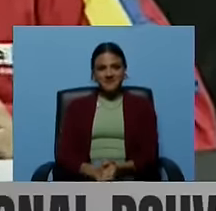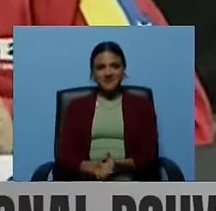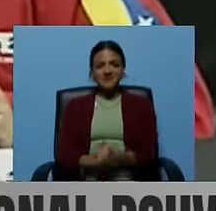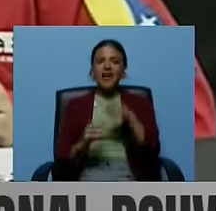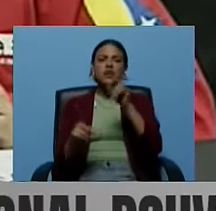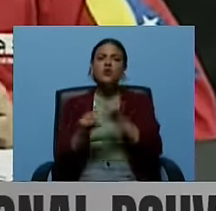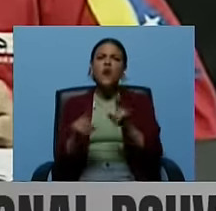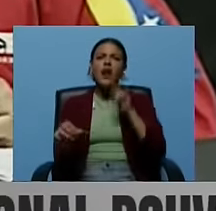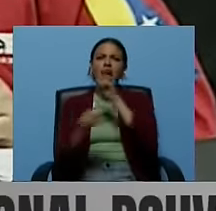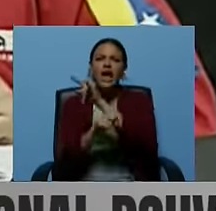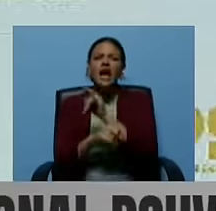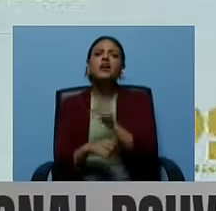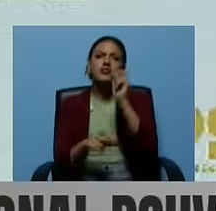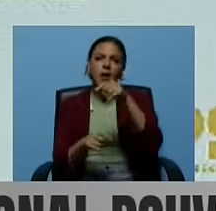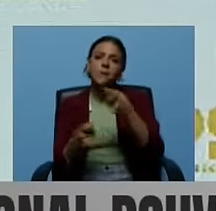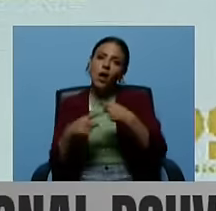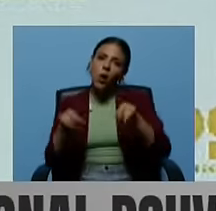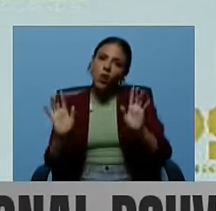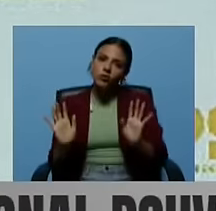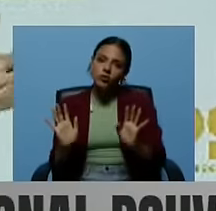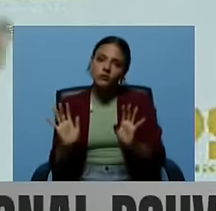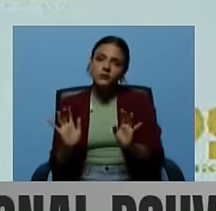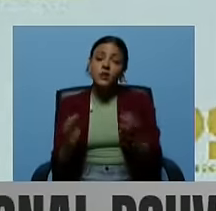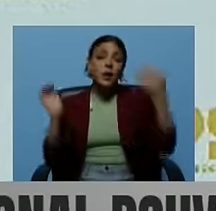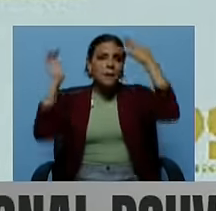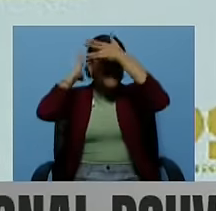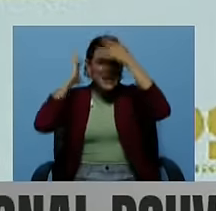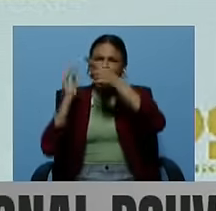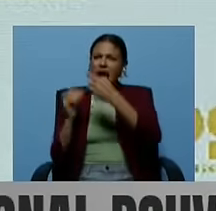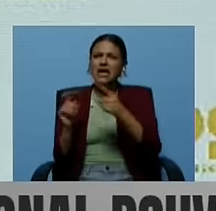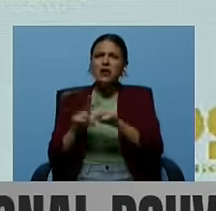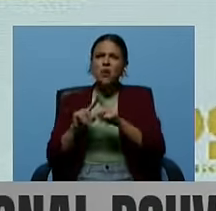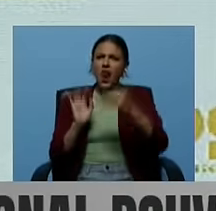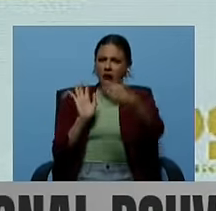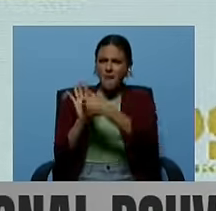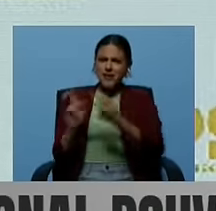engaño, ajá. Milei no puede amenazar a nadie.